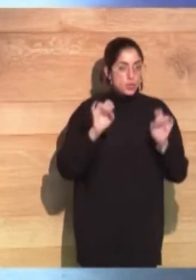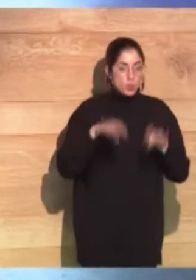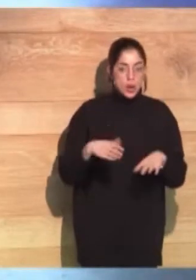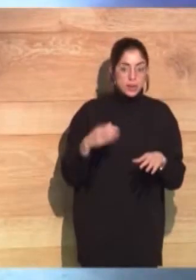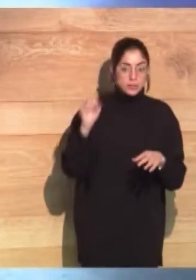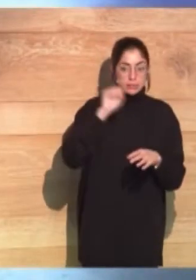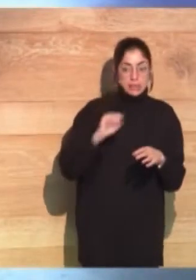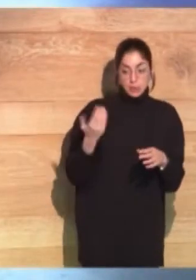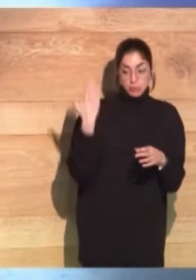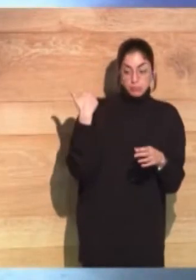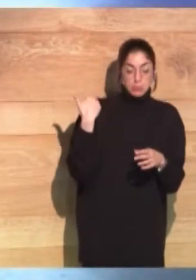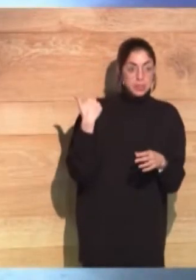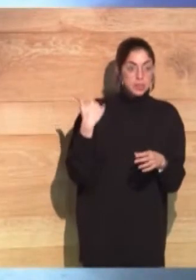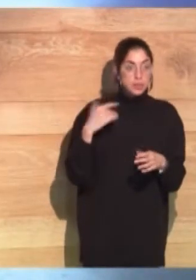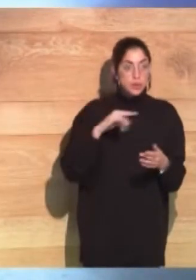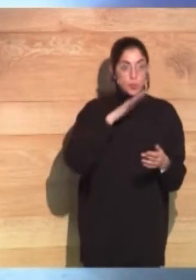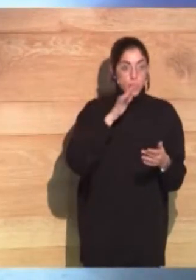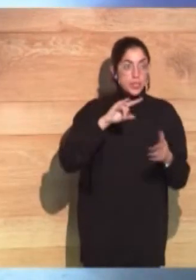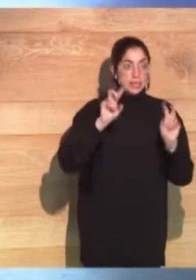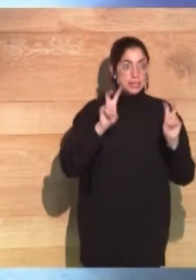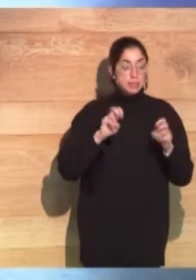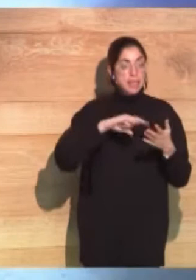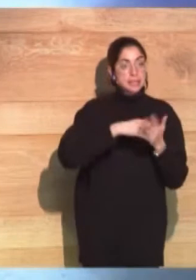sistemas políticos